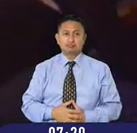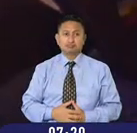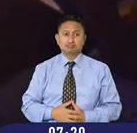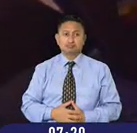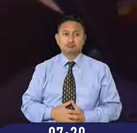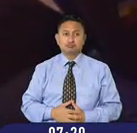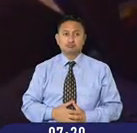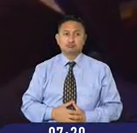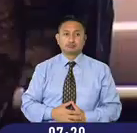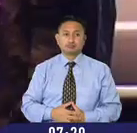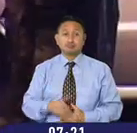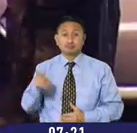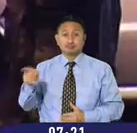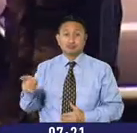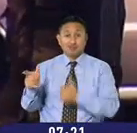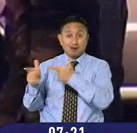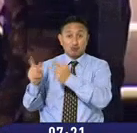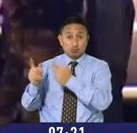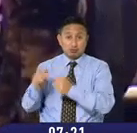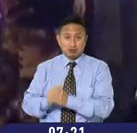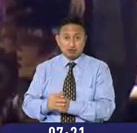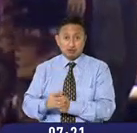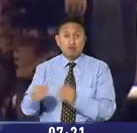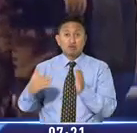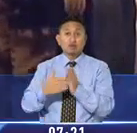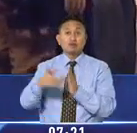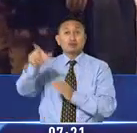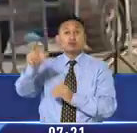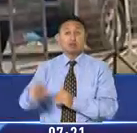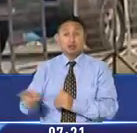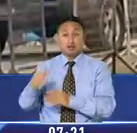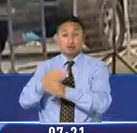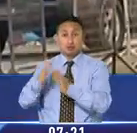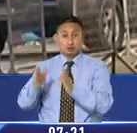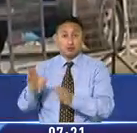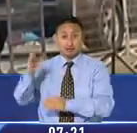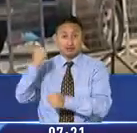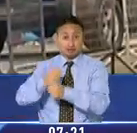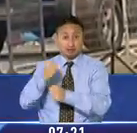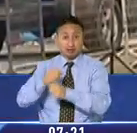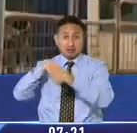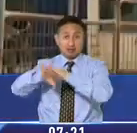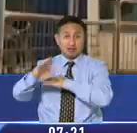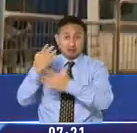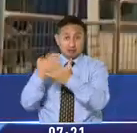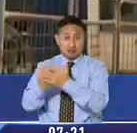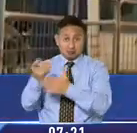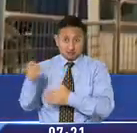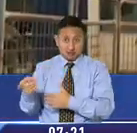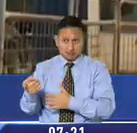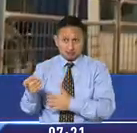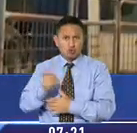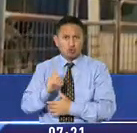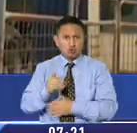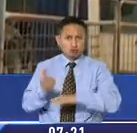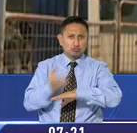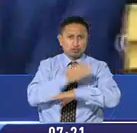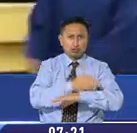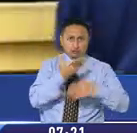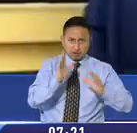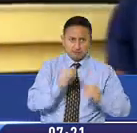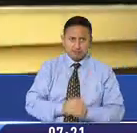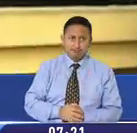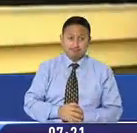No son nuevos los casos en los que atentan en contra de la vida de funcionarios que prestan servicios en el sistema carcelario de Guayaquil.